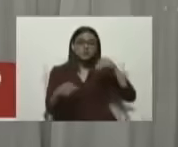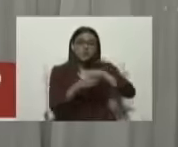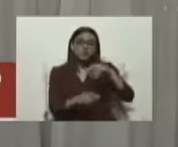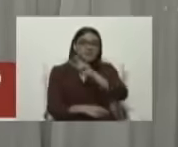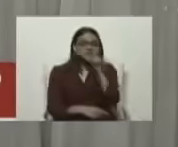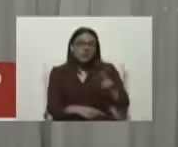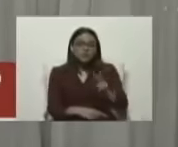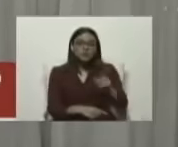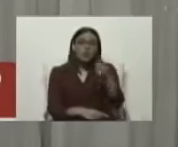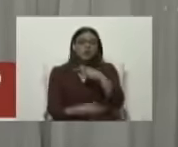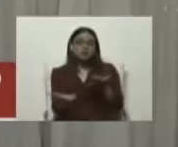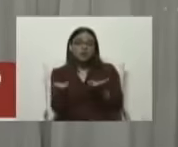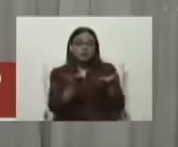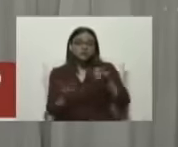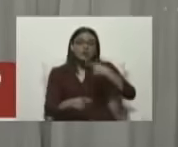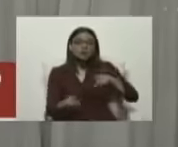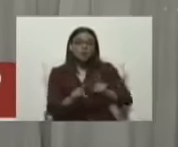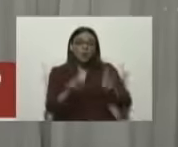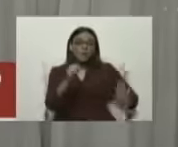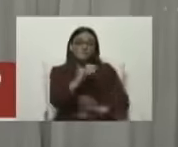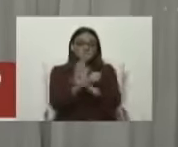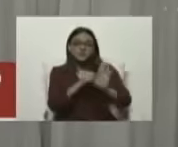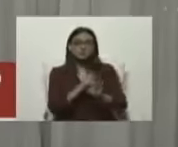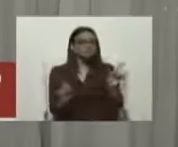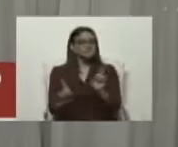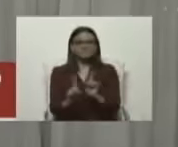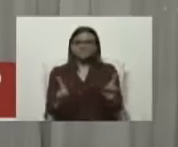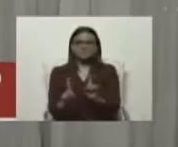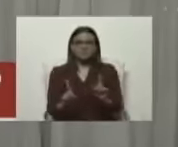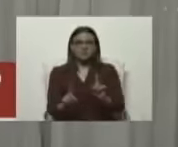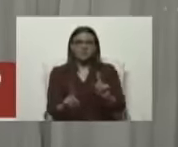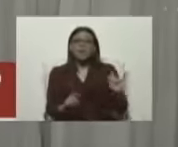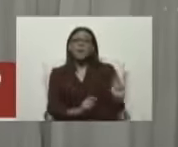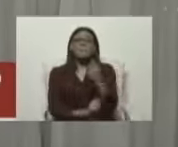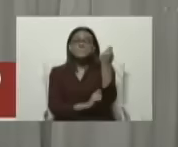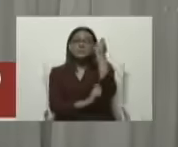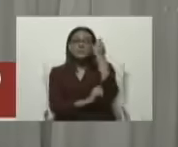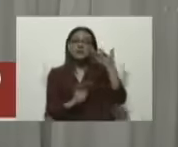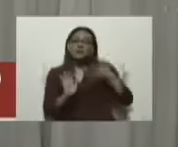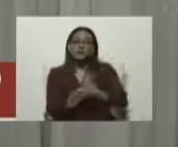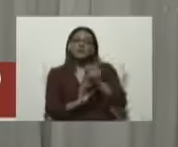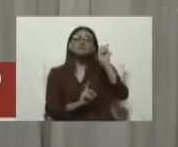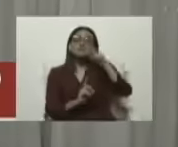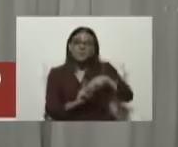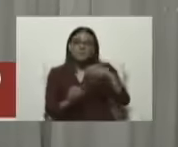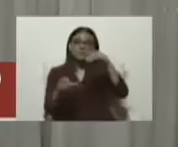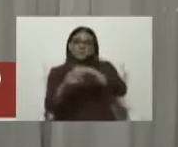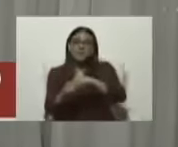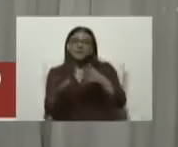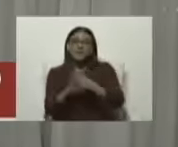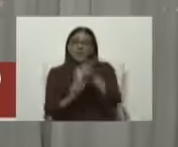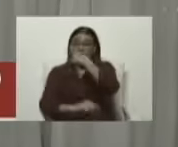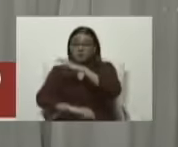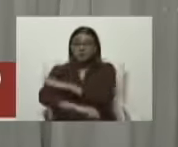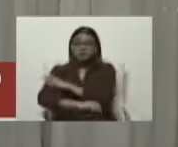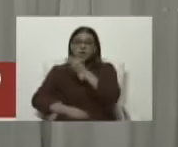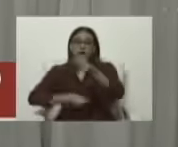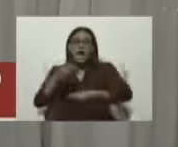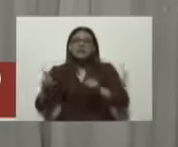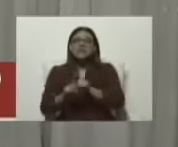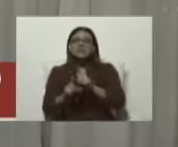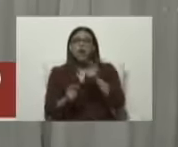de estar protegidos. Primera vez incluso que esta derecha extrema, que siempre se